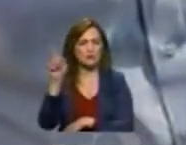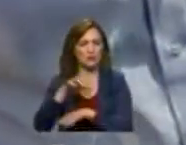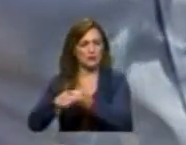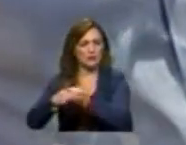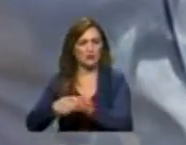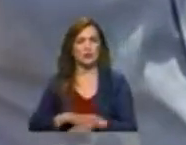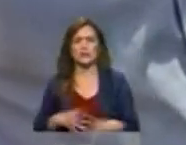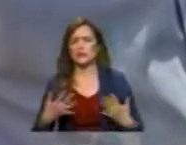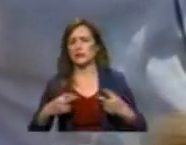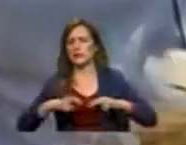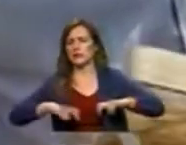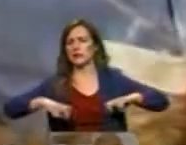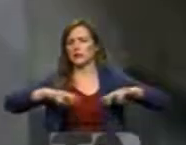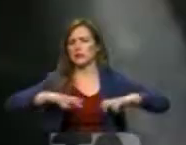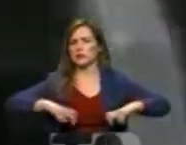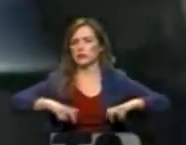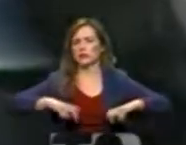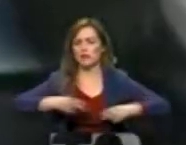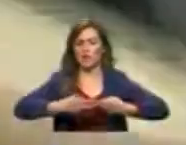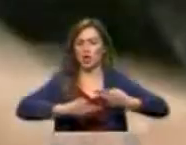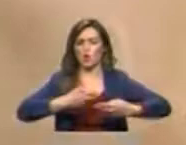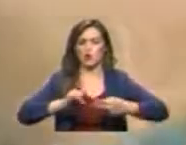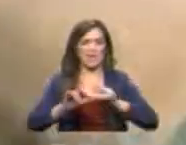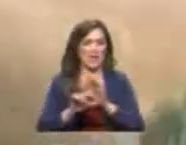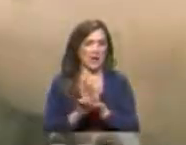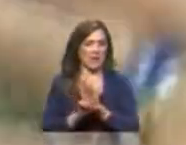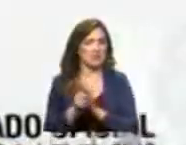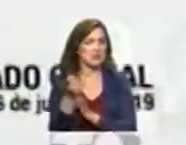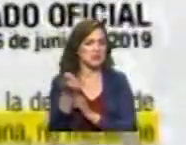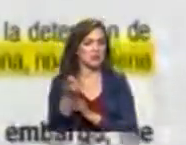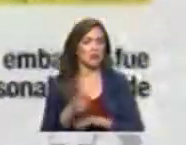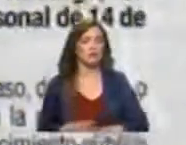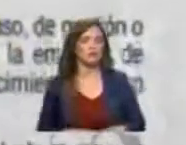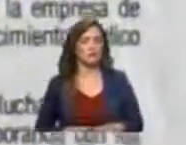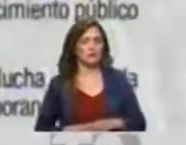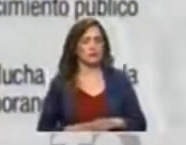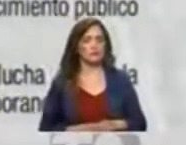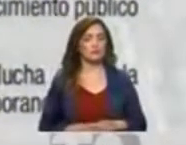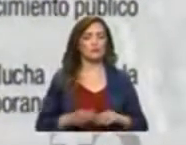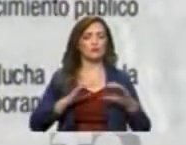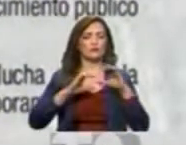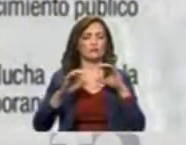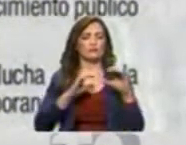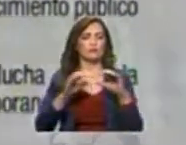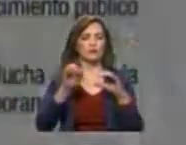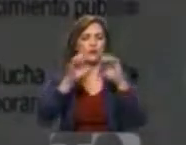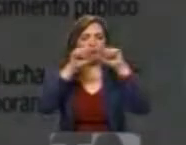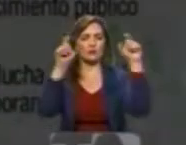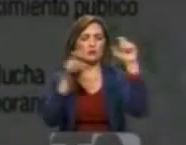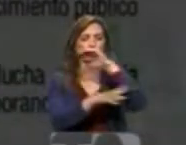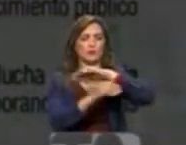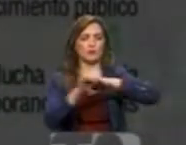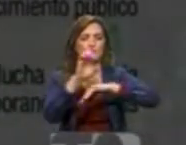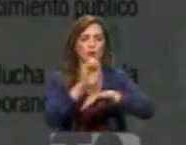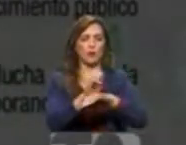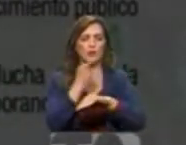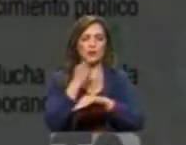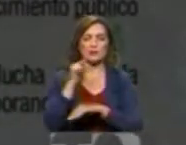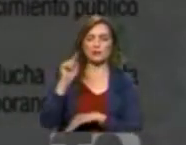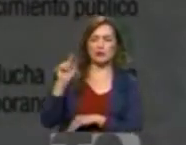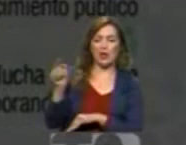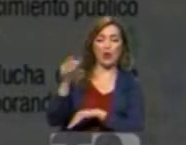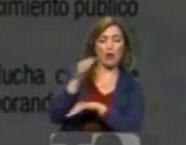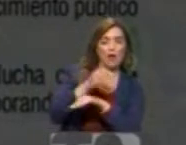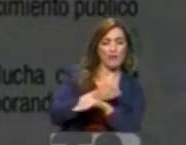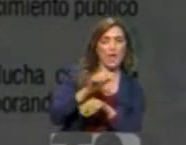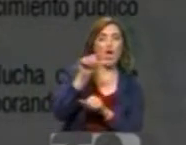donde afronta una investigación por presunto lavado de activos. A través de un comunicado, la estatal petrolera aseguró que de la Torre, quien se